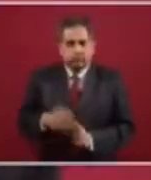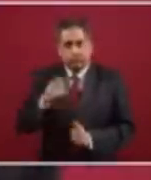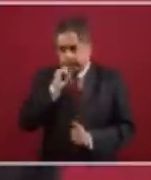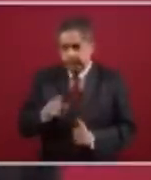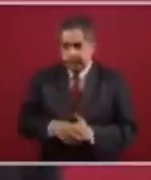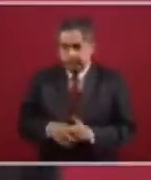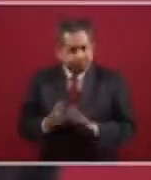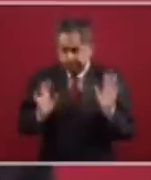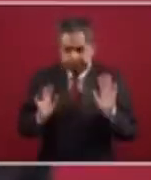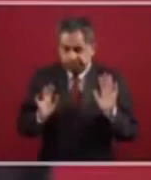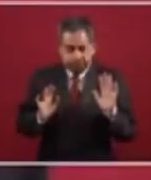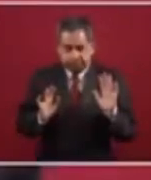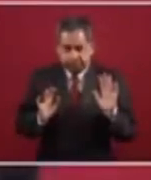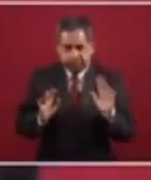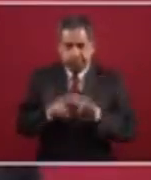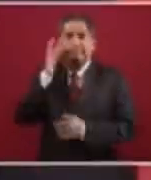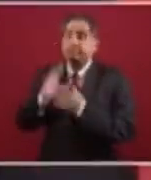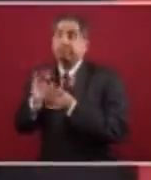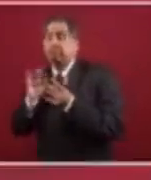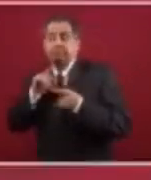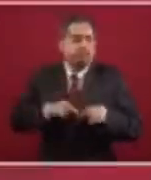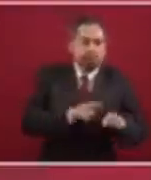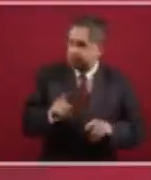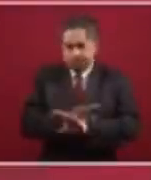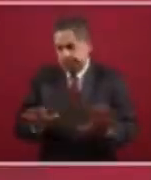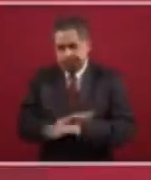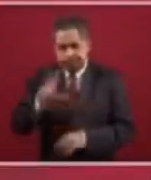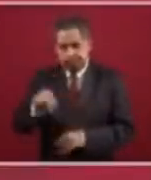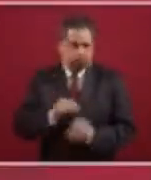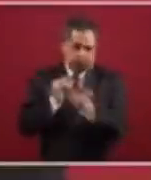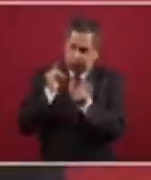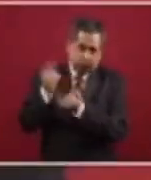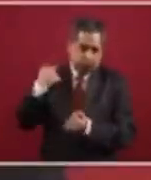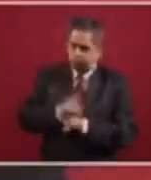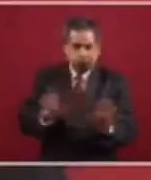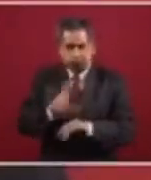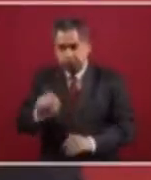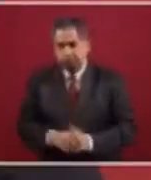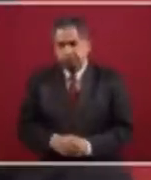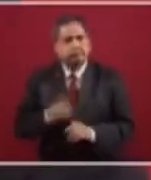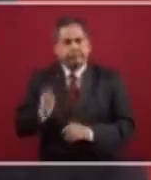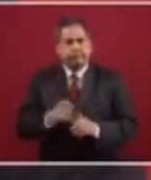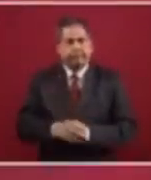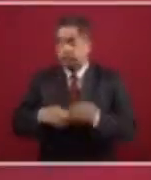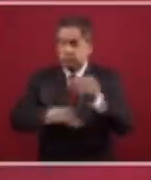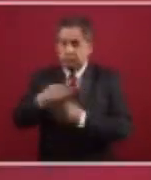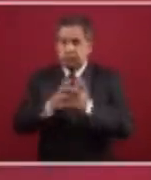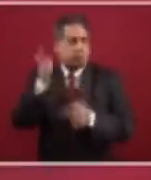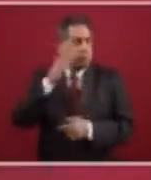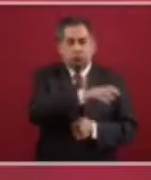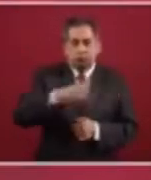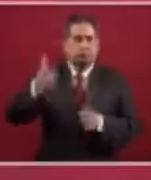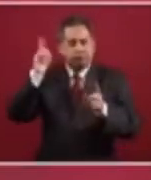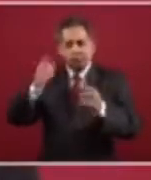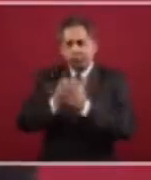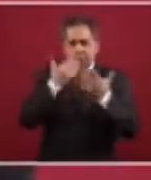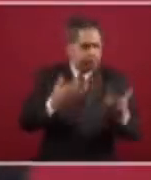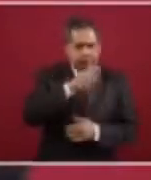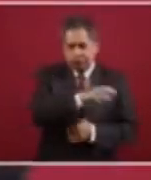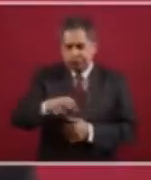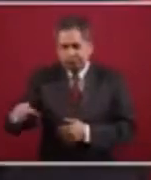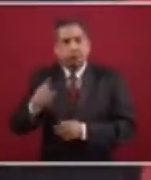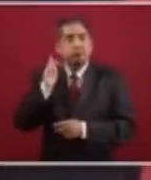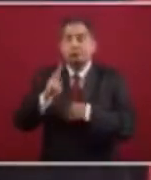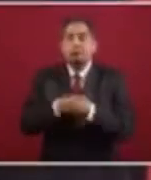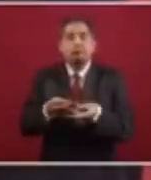Y nada de simular. No, no somos iguales. Entonces, a todos los partidos les deseo que les vaya muy bien,